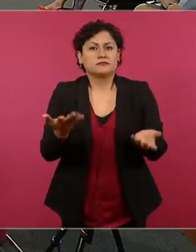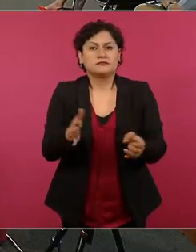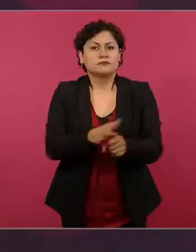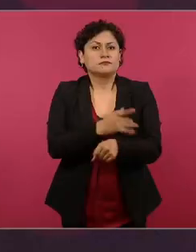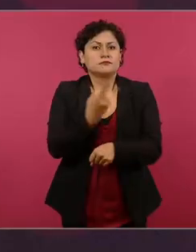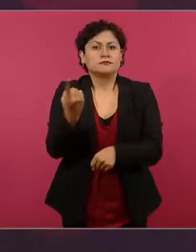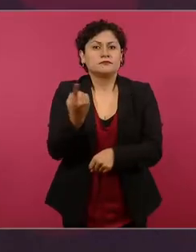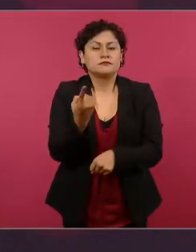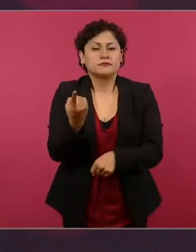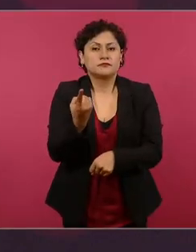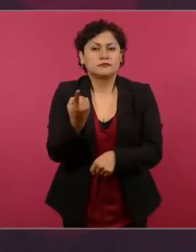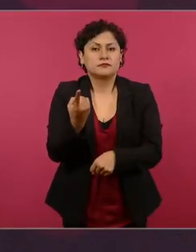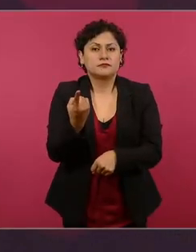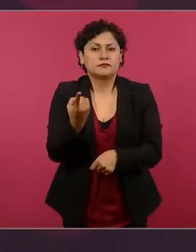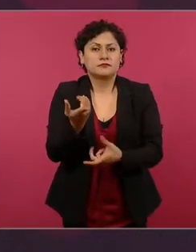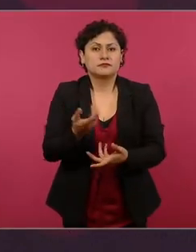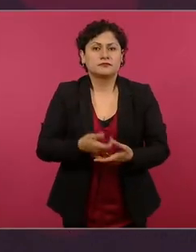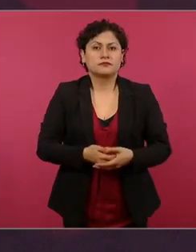Porque pues